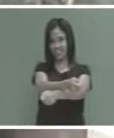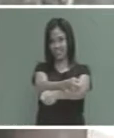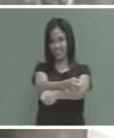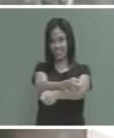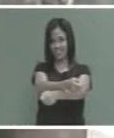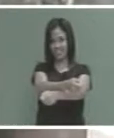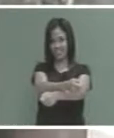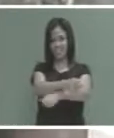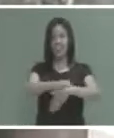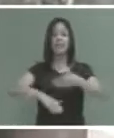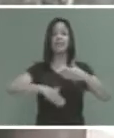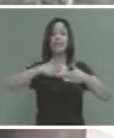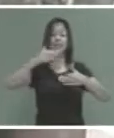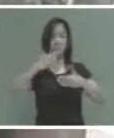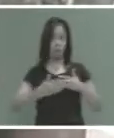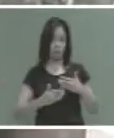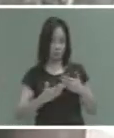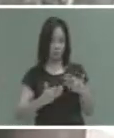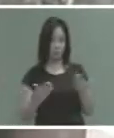y cogí